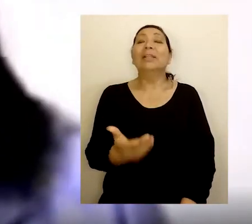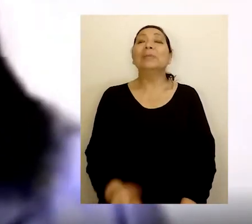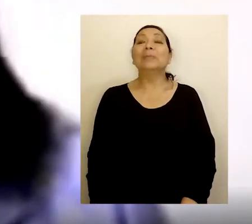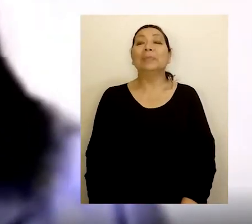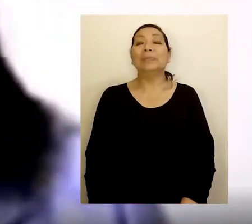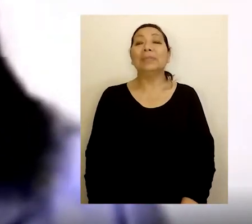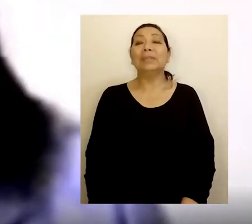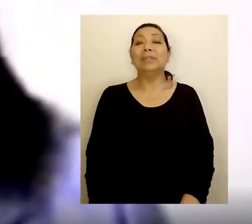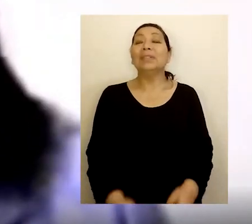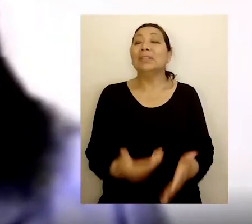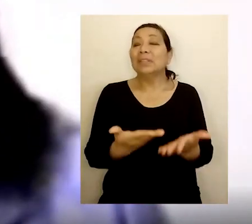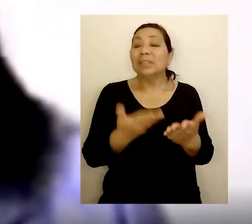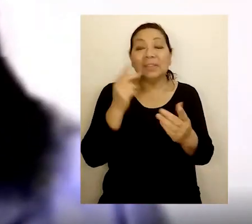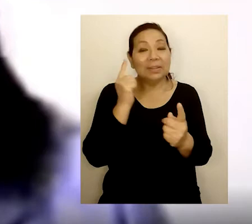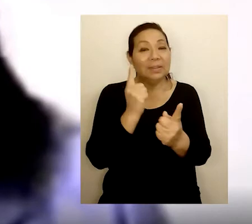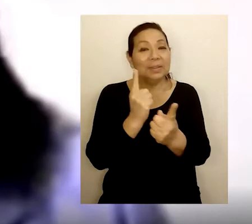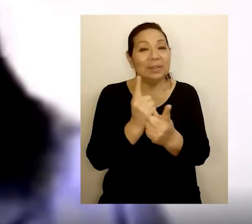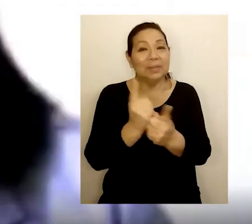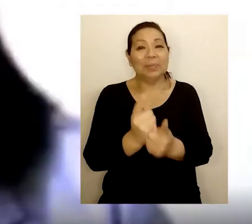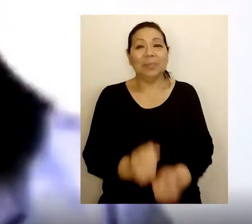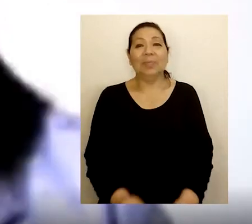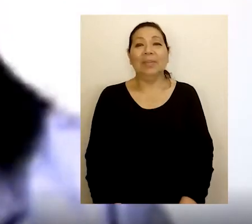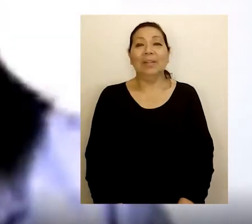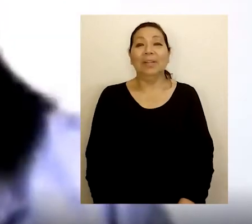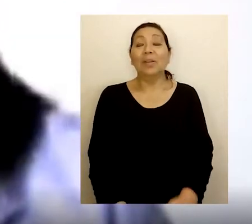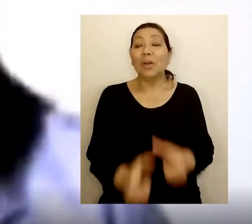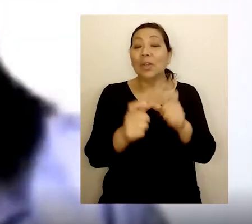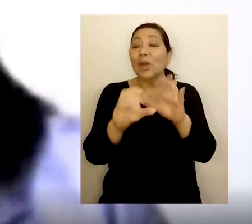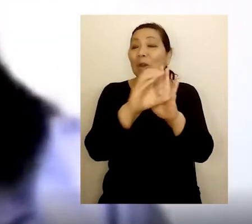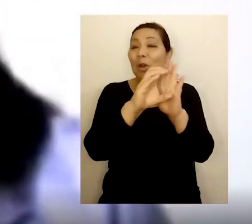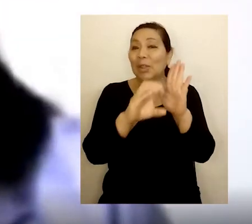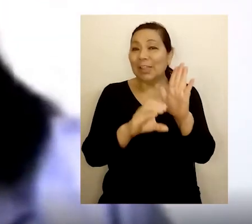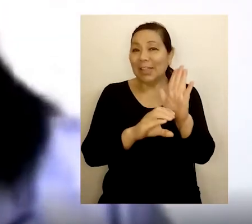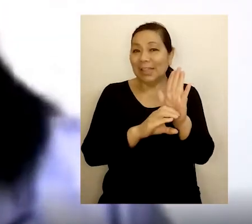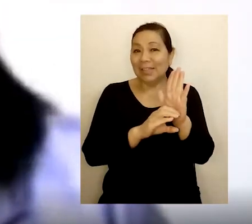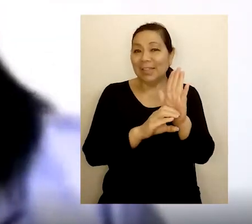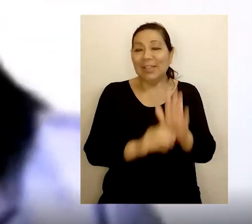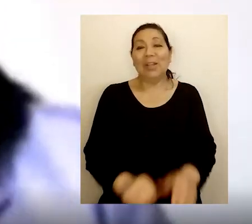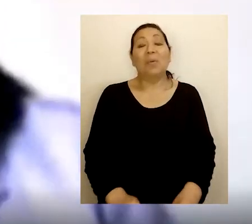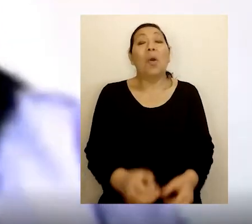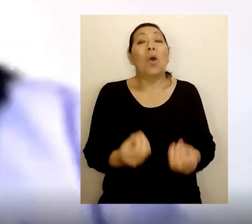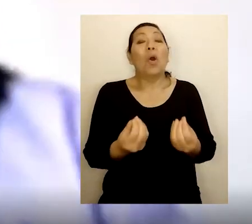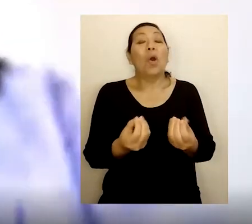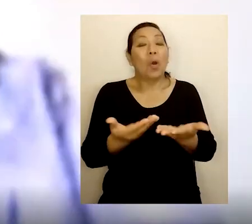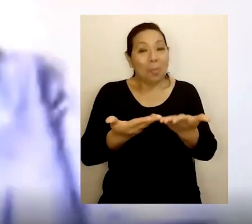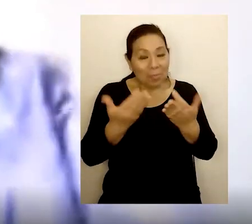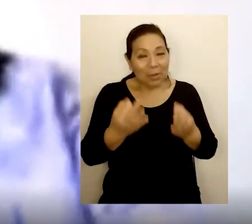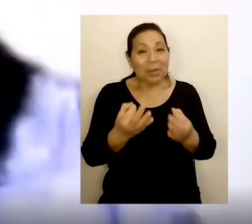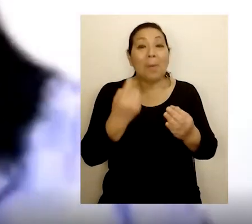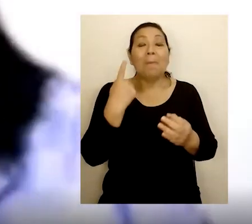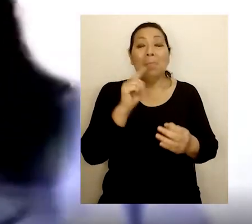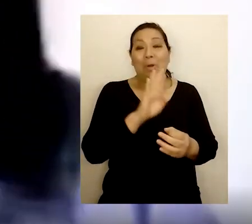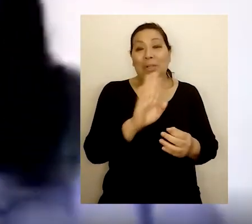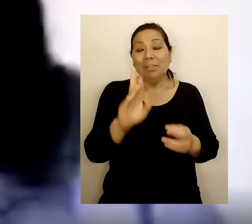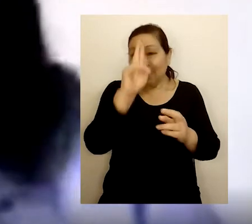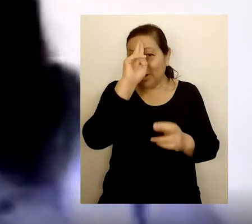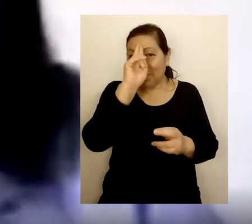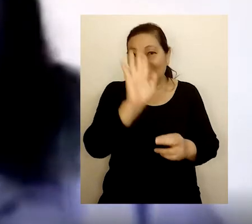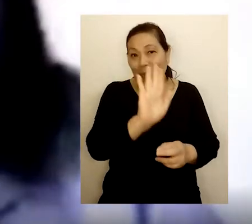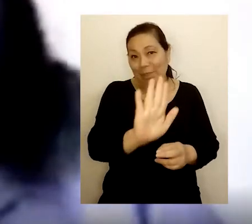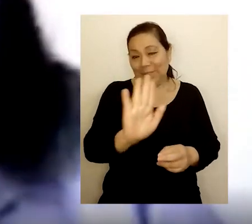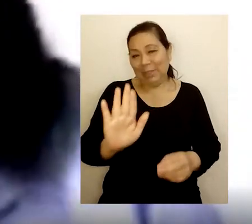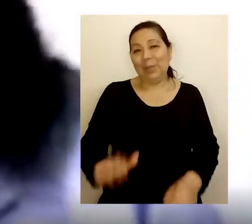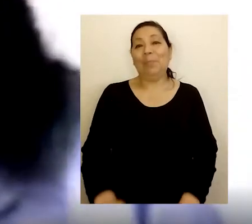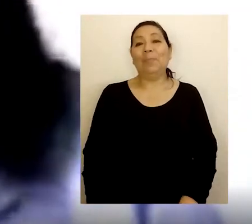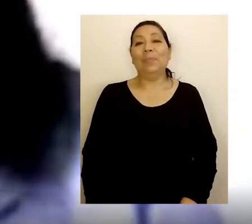resolución judicial objeto de control constitucional es legítima y legal y constitucional. Por eso, respetuosamente, hasta